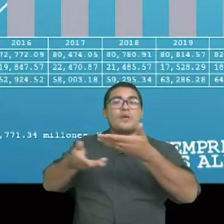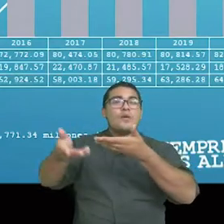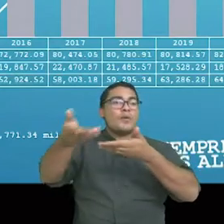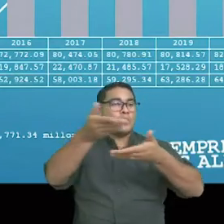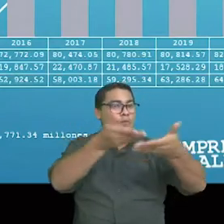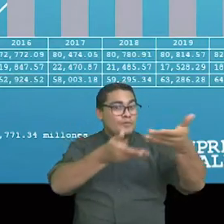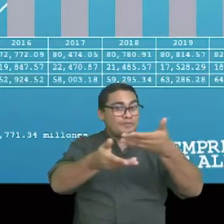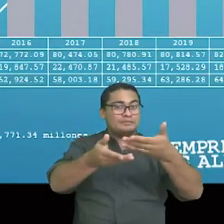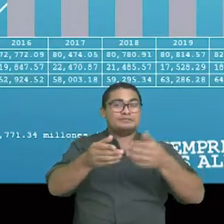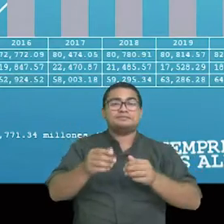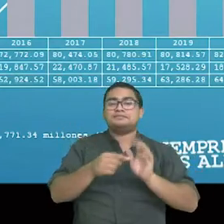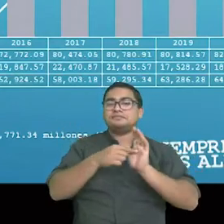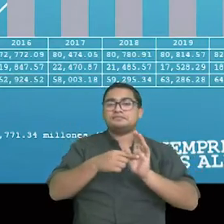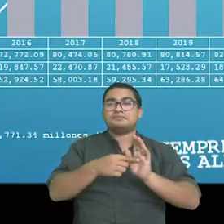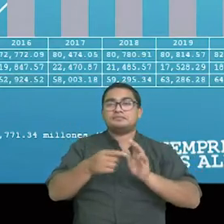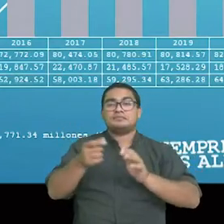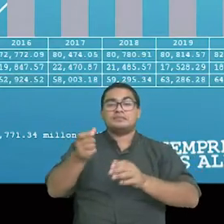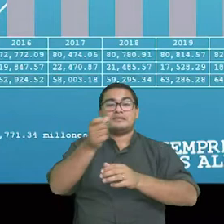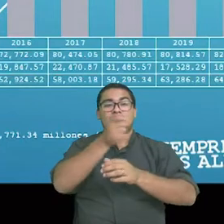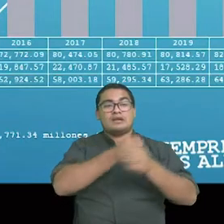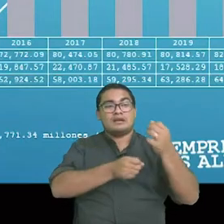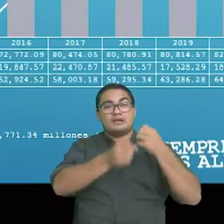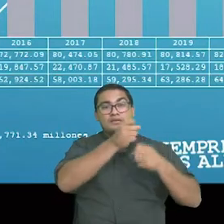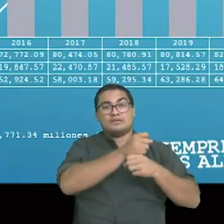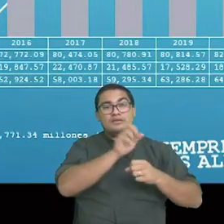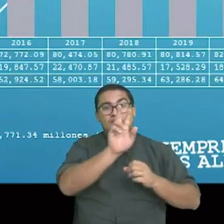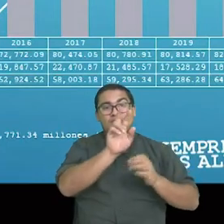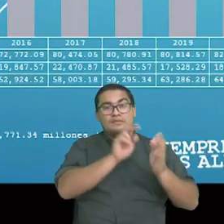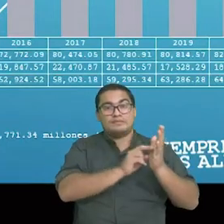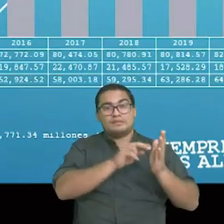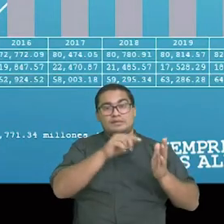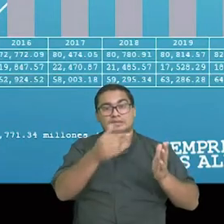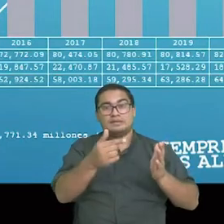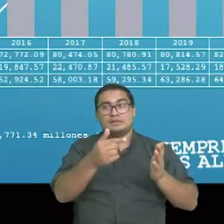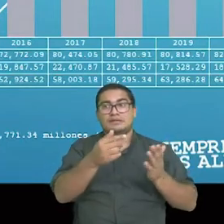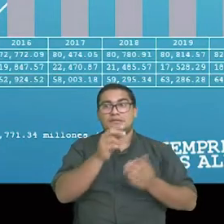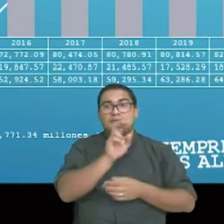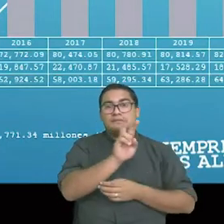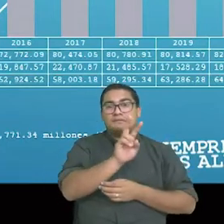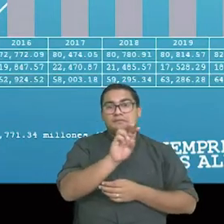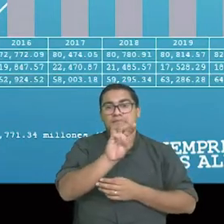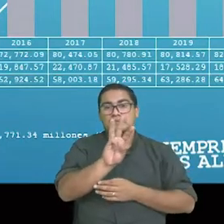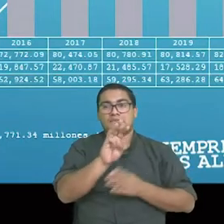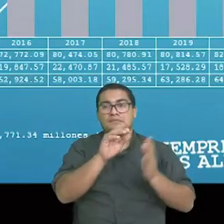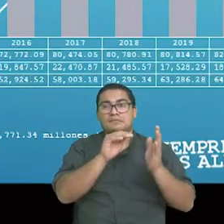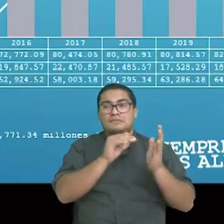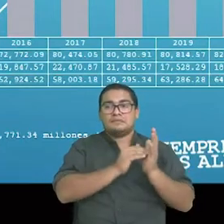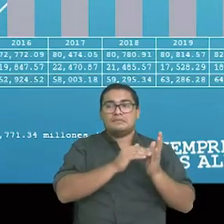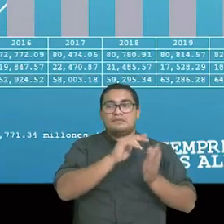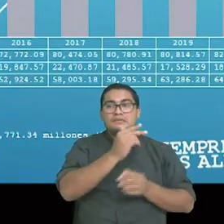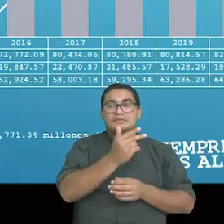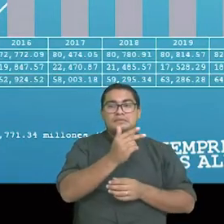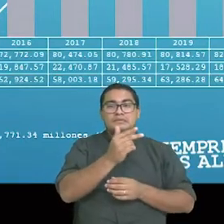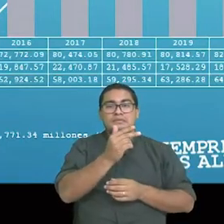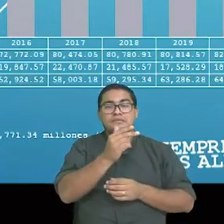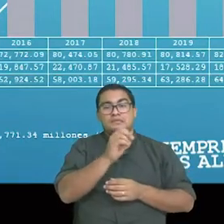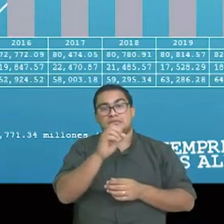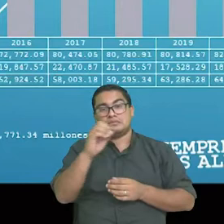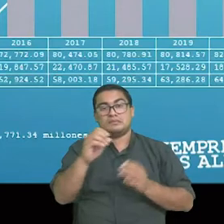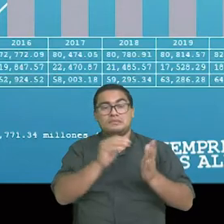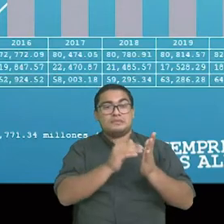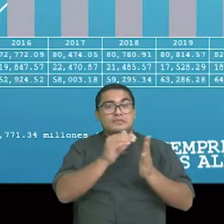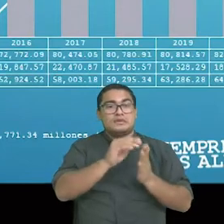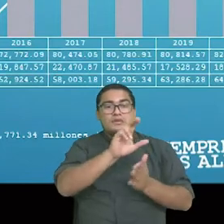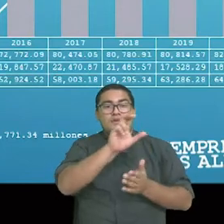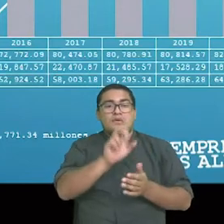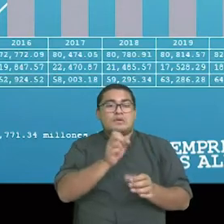año 2007 nosotros teníamos 23.819 millones de córdoba para que este país